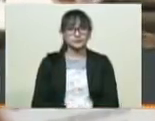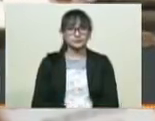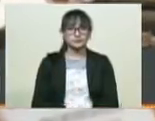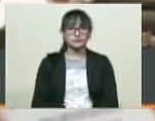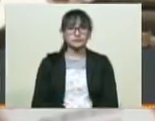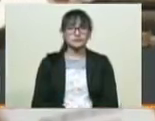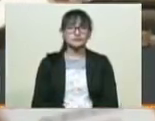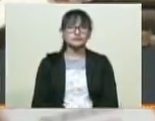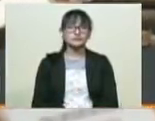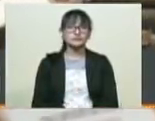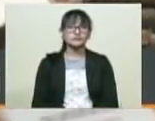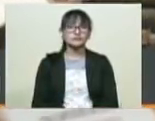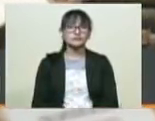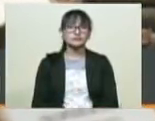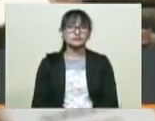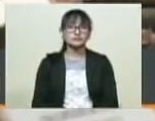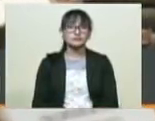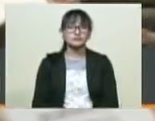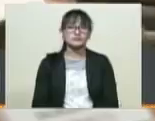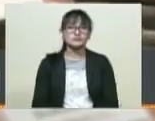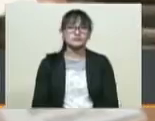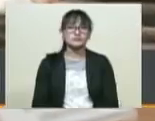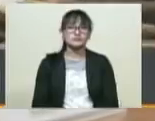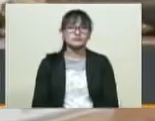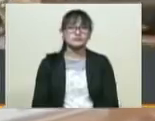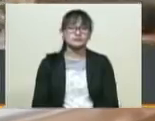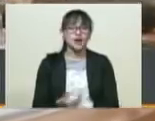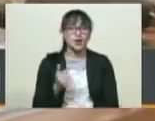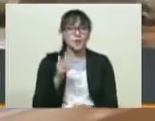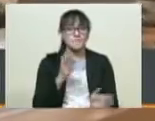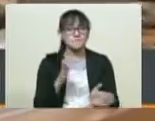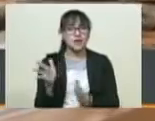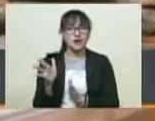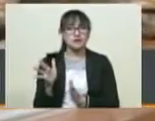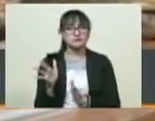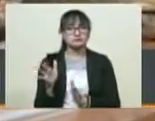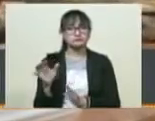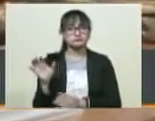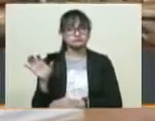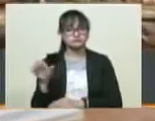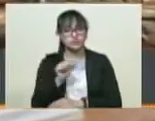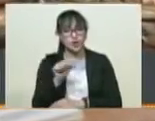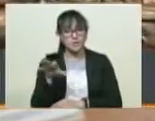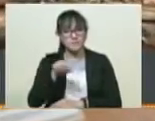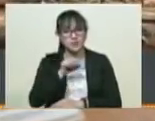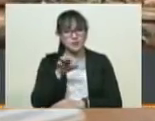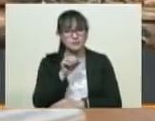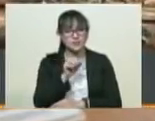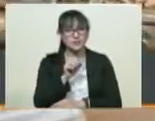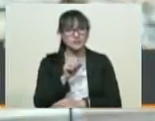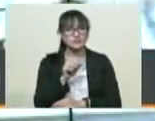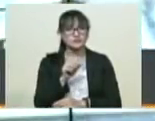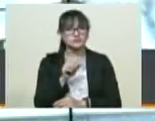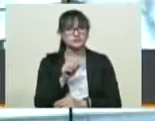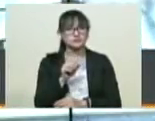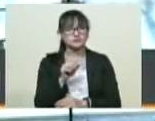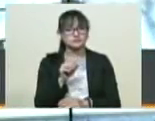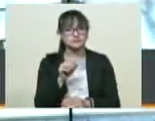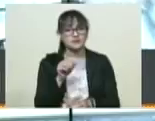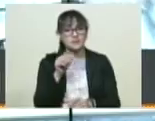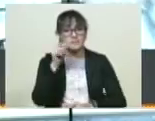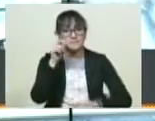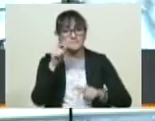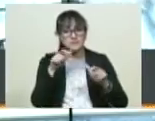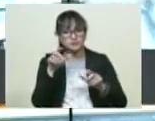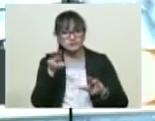Alonso José Mora Alfonso, tenía un plan de captación y reclutamiento de personas